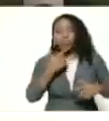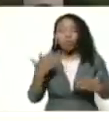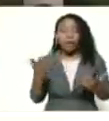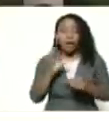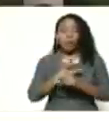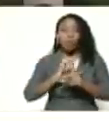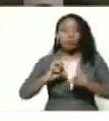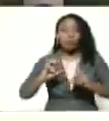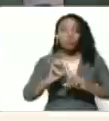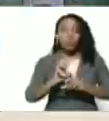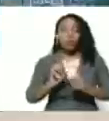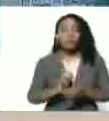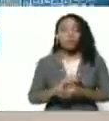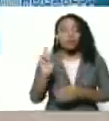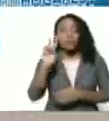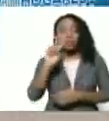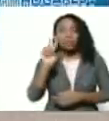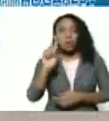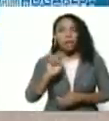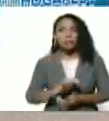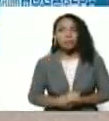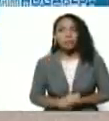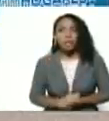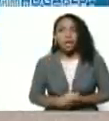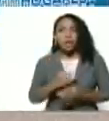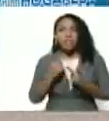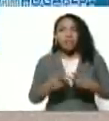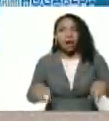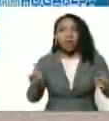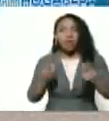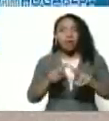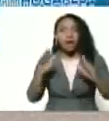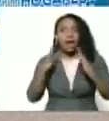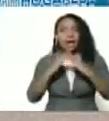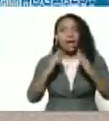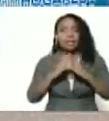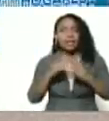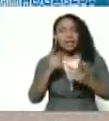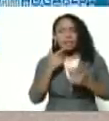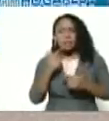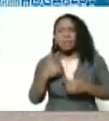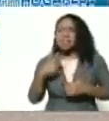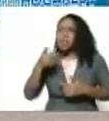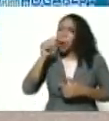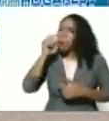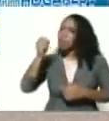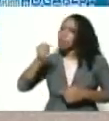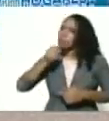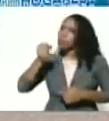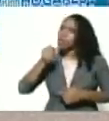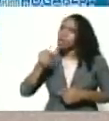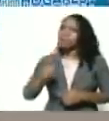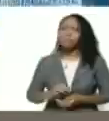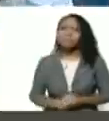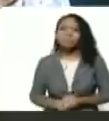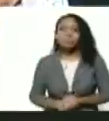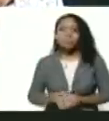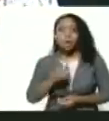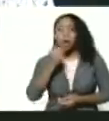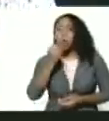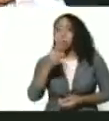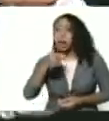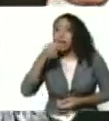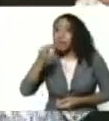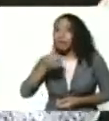la cultura venezolana con sus valores en el hogar. ¿Qué me dice Ernesto Villegas? Bueno, presidente, buenas tardes, buenas noches